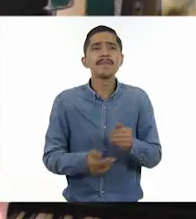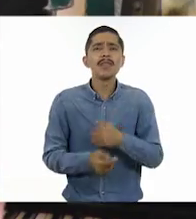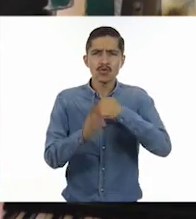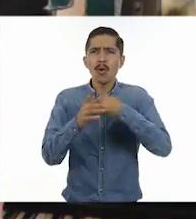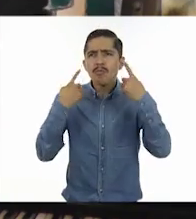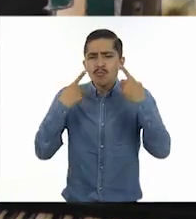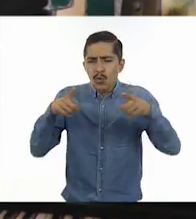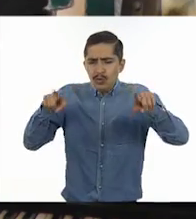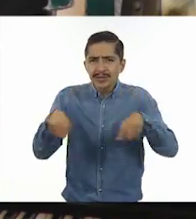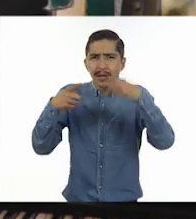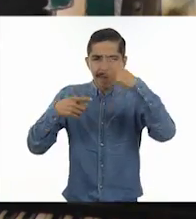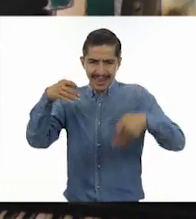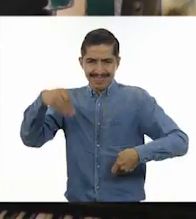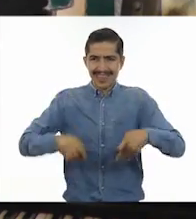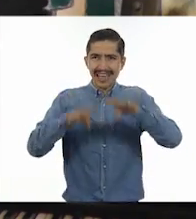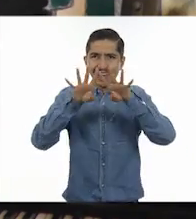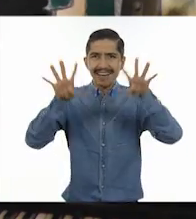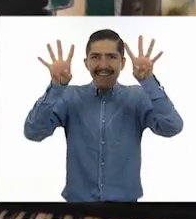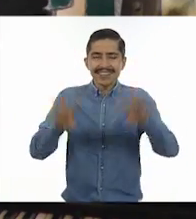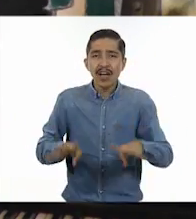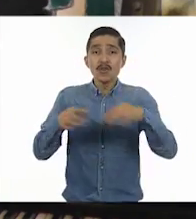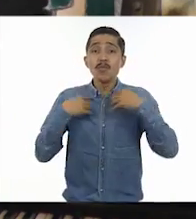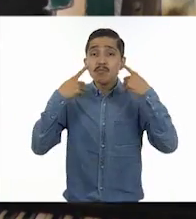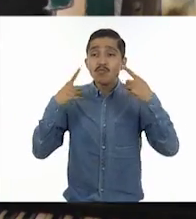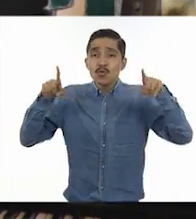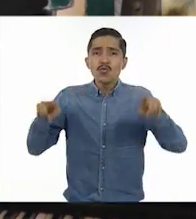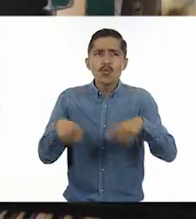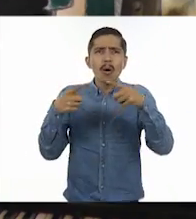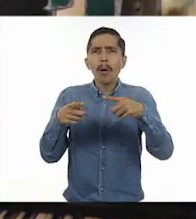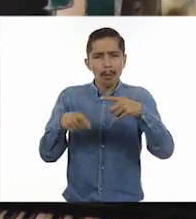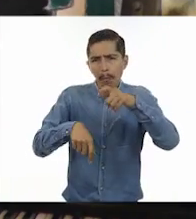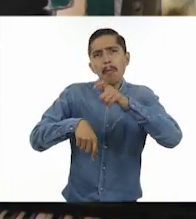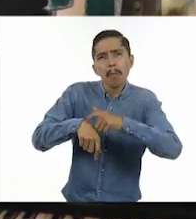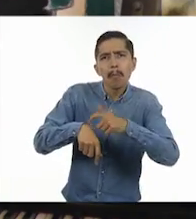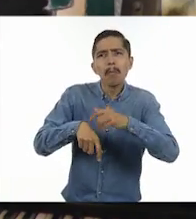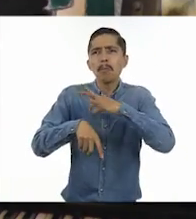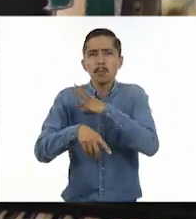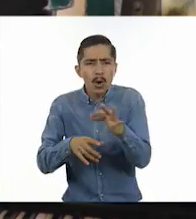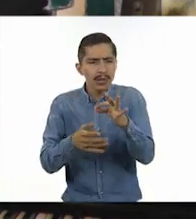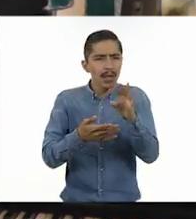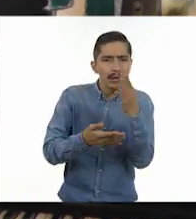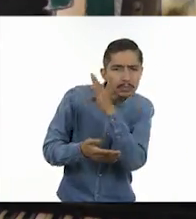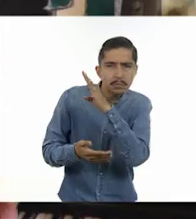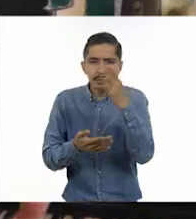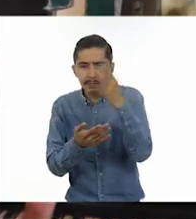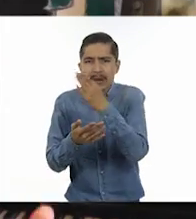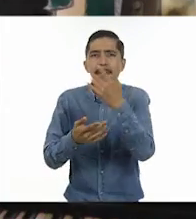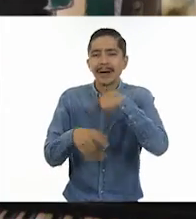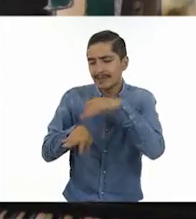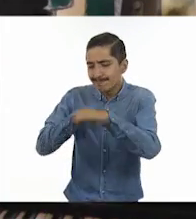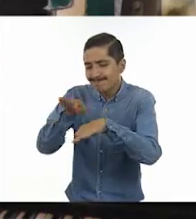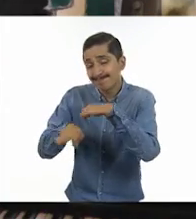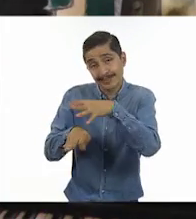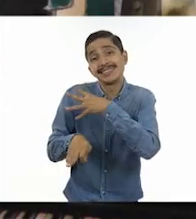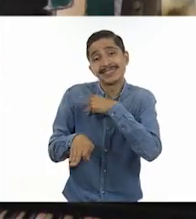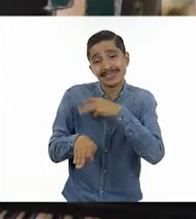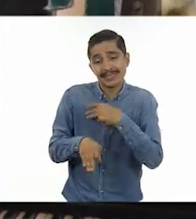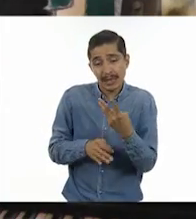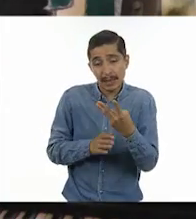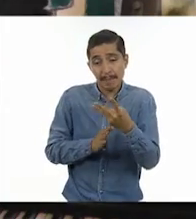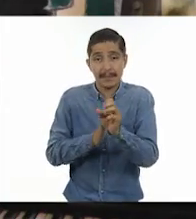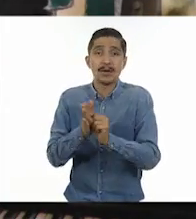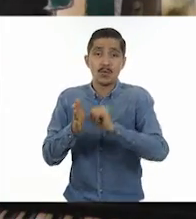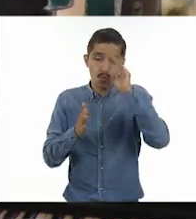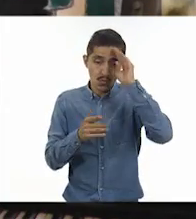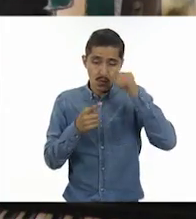compositor de música para teatro y músico, pude tener horarios muy flexibles para poderme dedicar a la crianza de mi hijo esos primeros